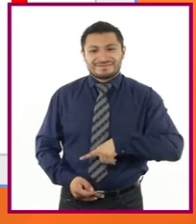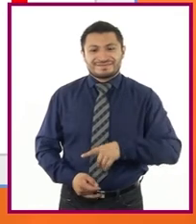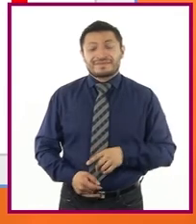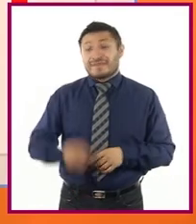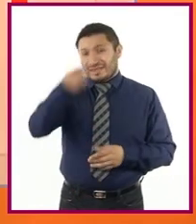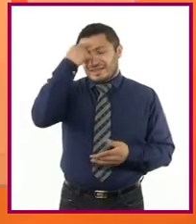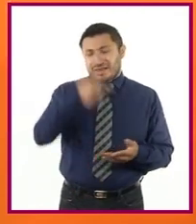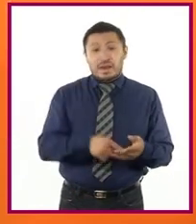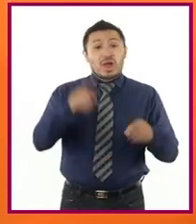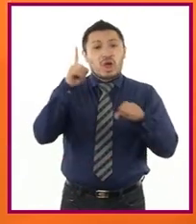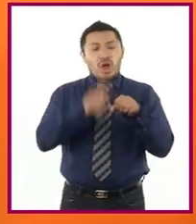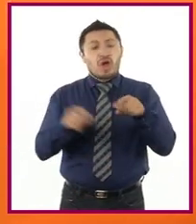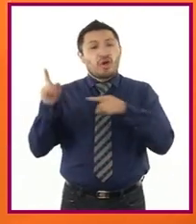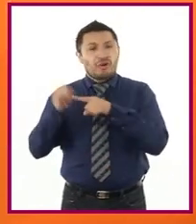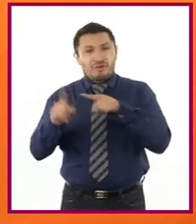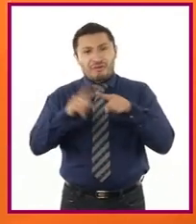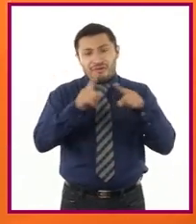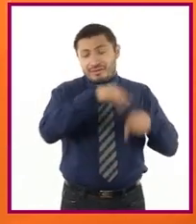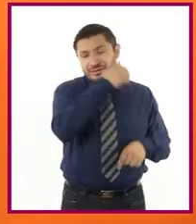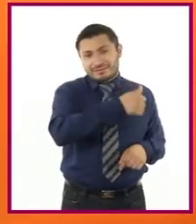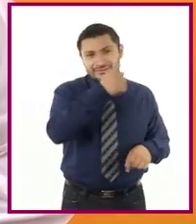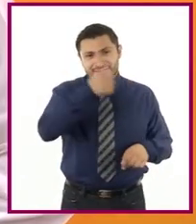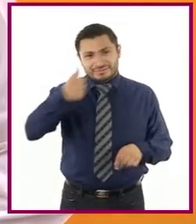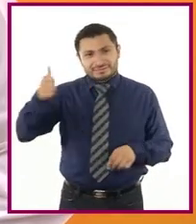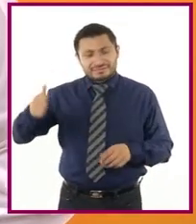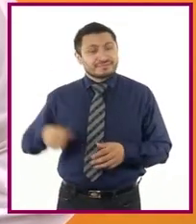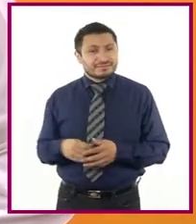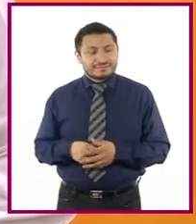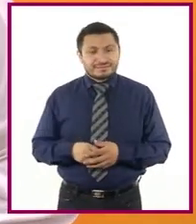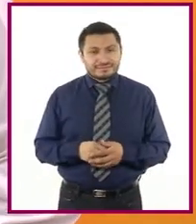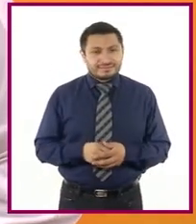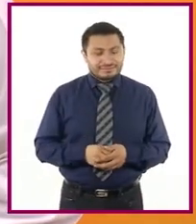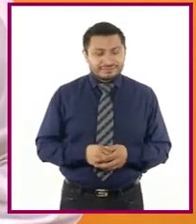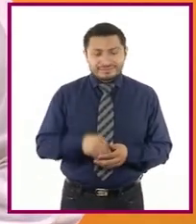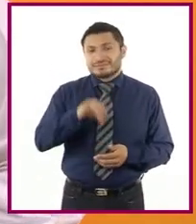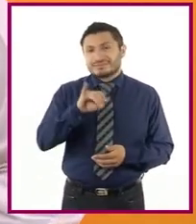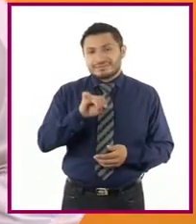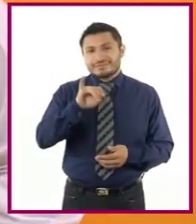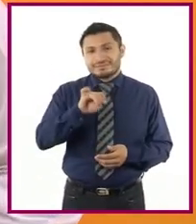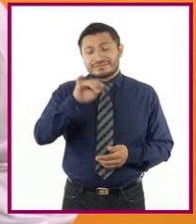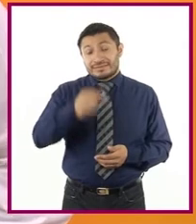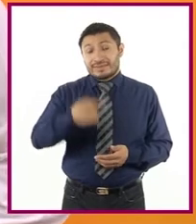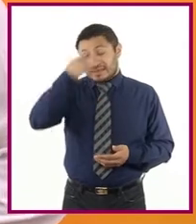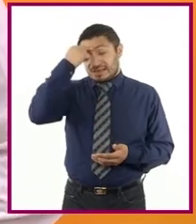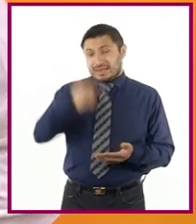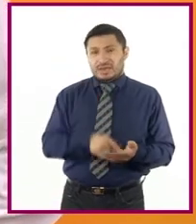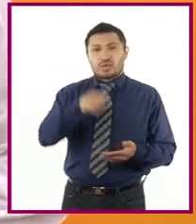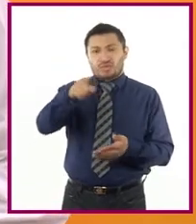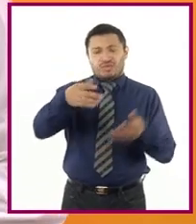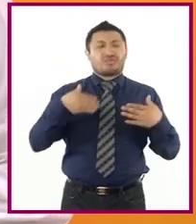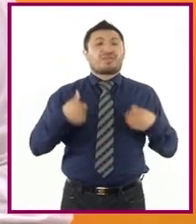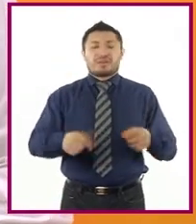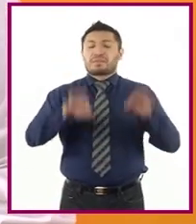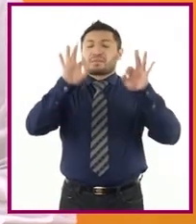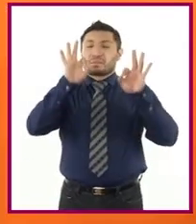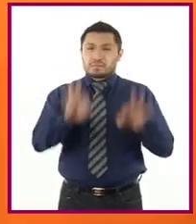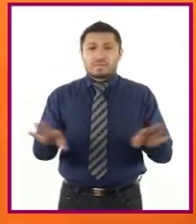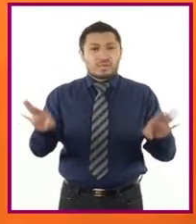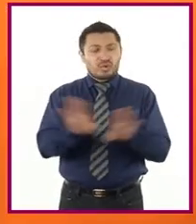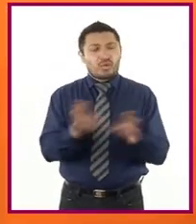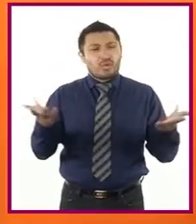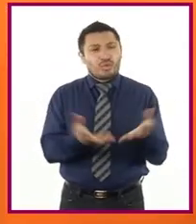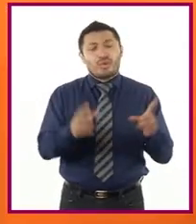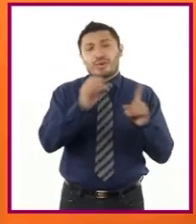poner un color diferente para cada elemento. Así es. Creo que estás comprendiendo muy bien cómo elaborar